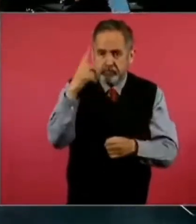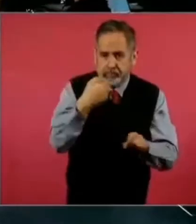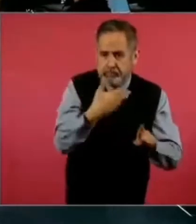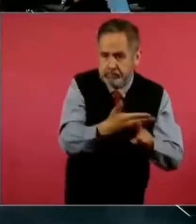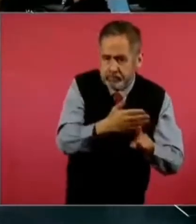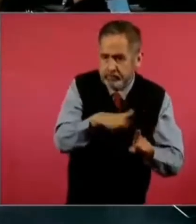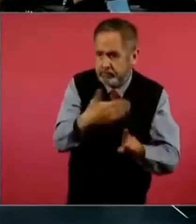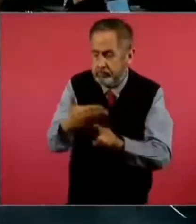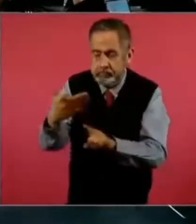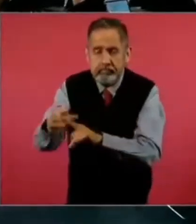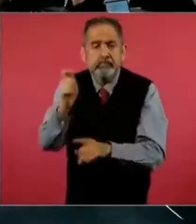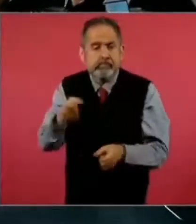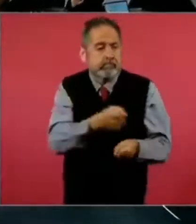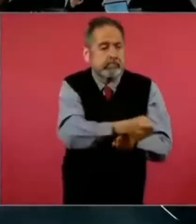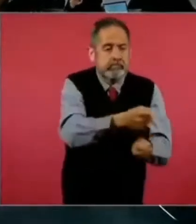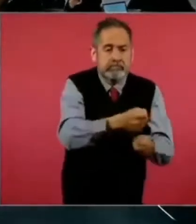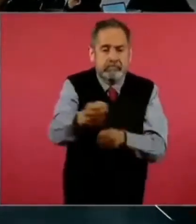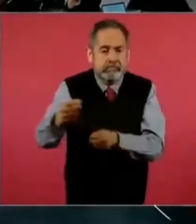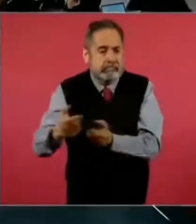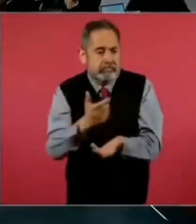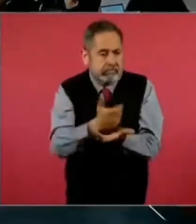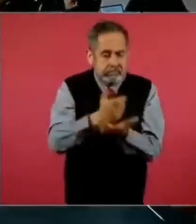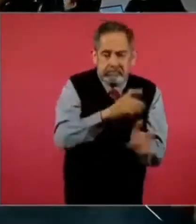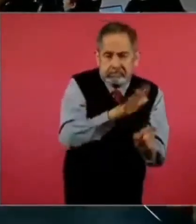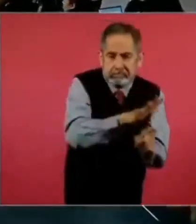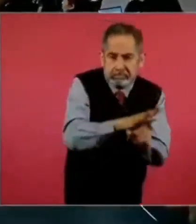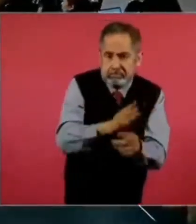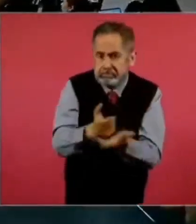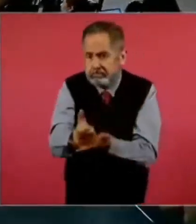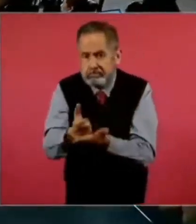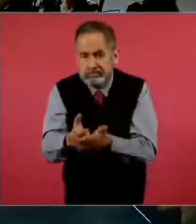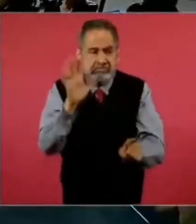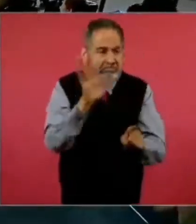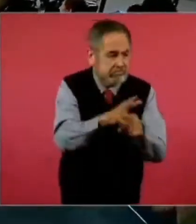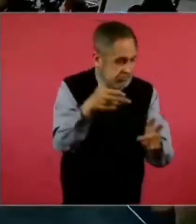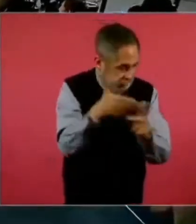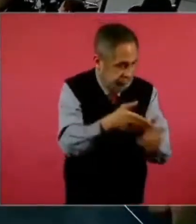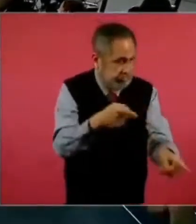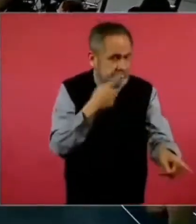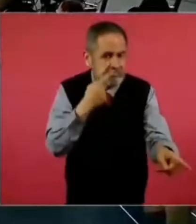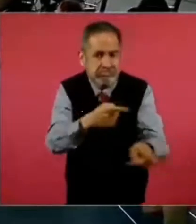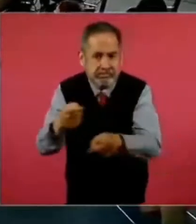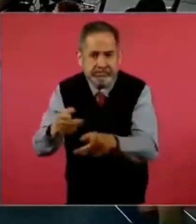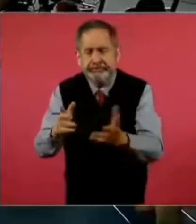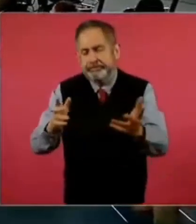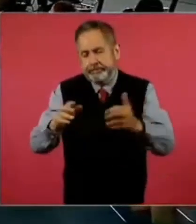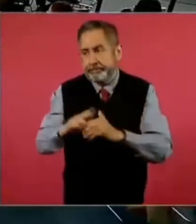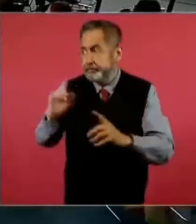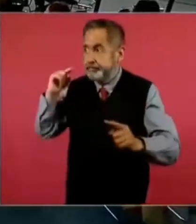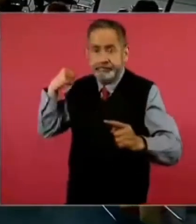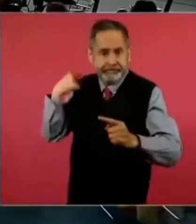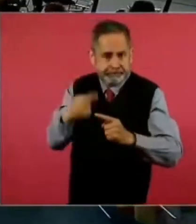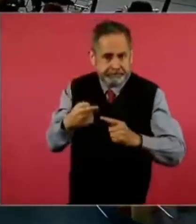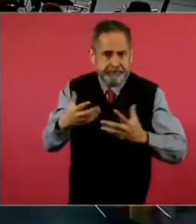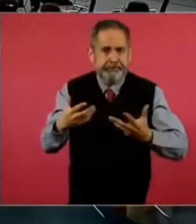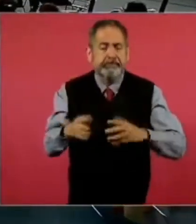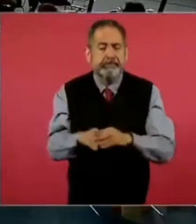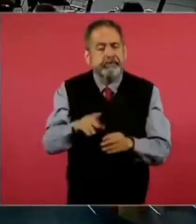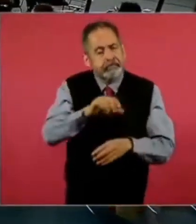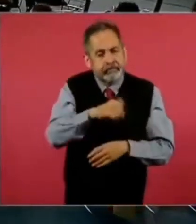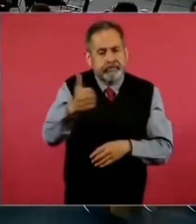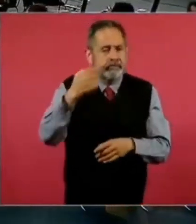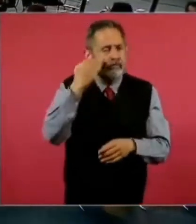y hostigamiento, amenazas y amenazas de muerte. En este tiempo, también en otro periodo